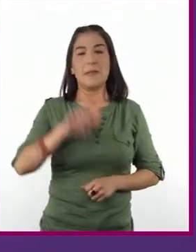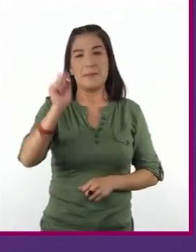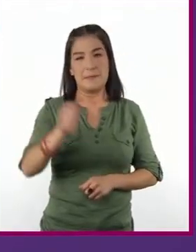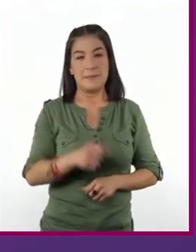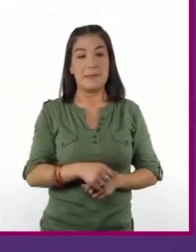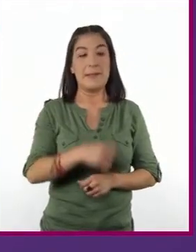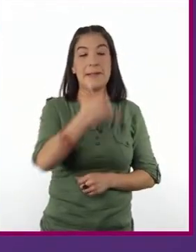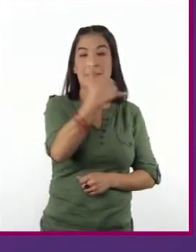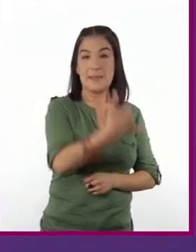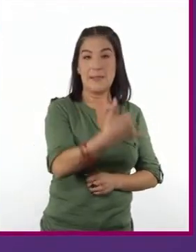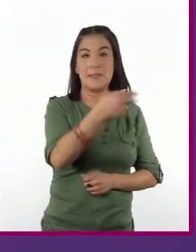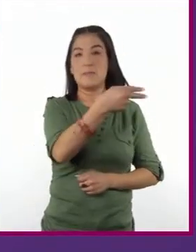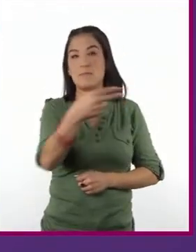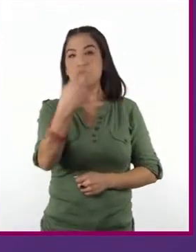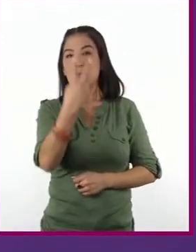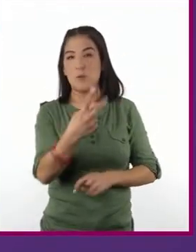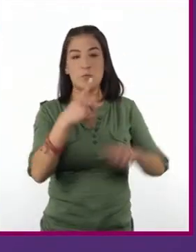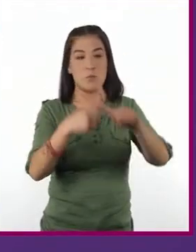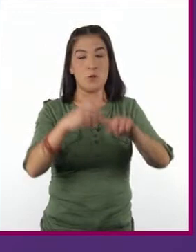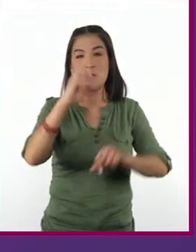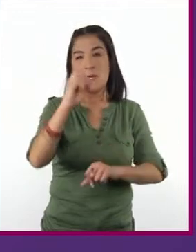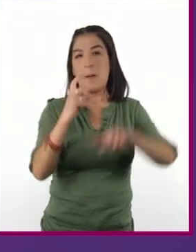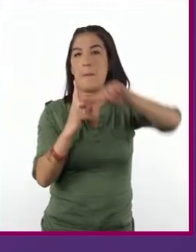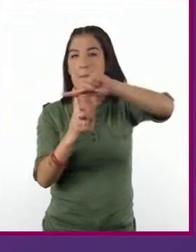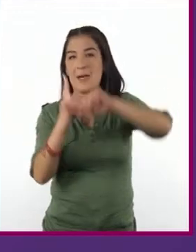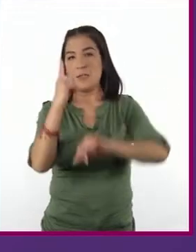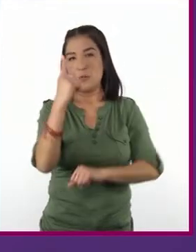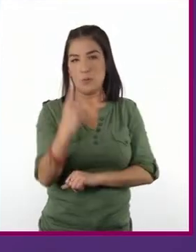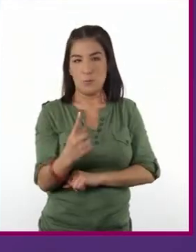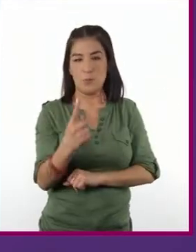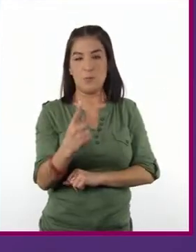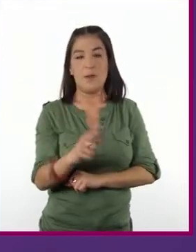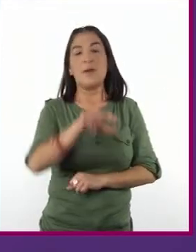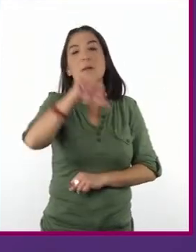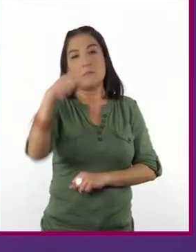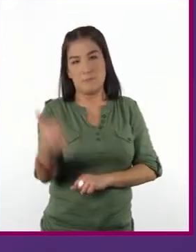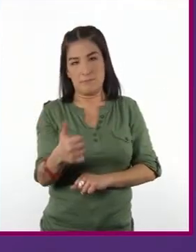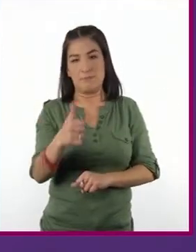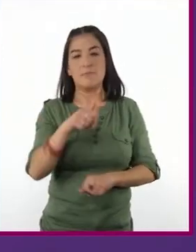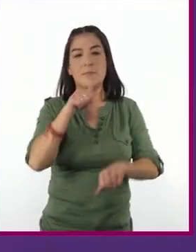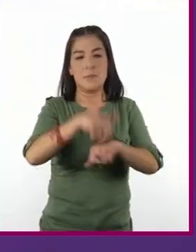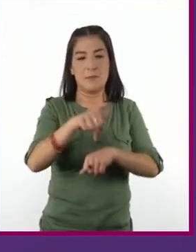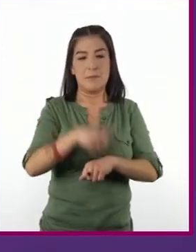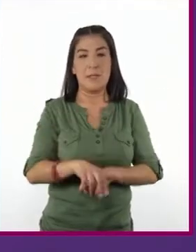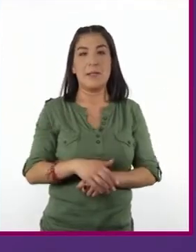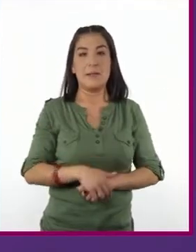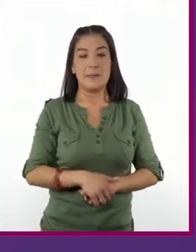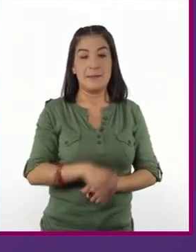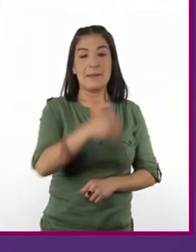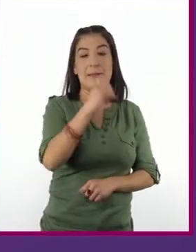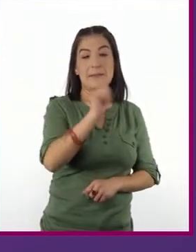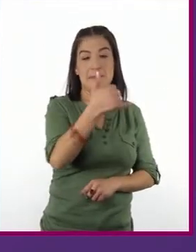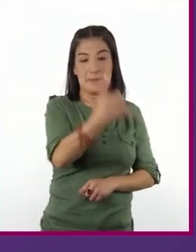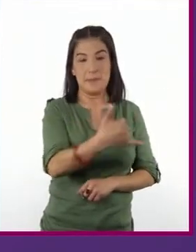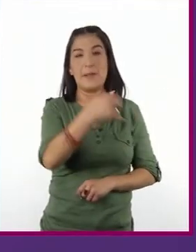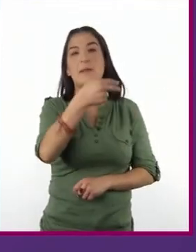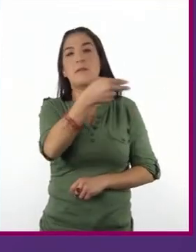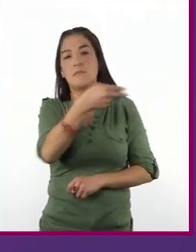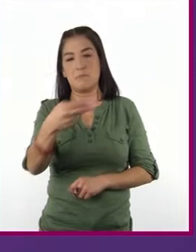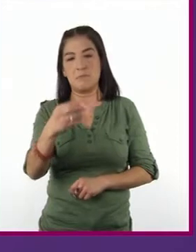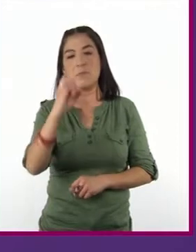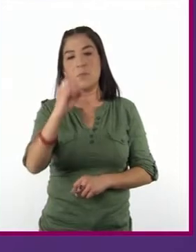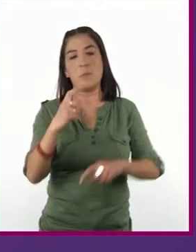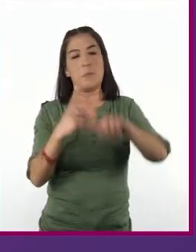igual a 2 por 0 más 1. Realizamos las operaciones. 2 por 0 da como resultado